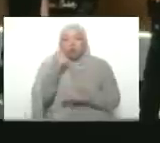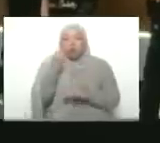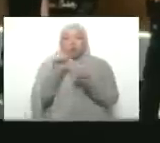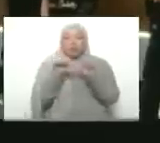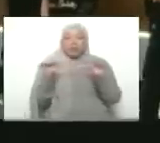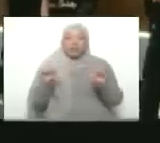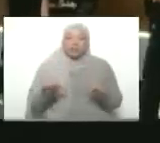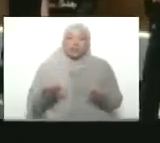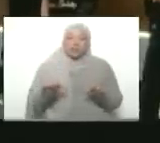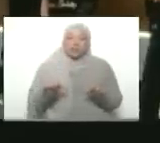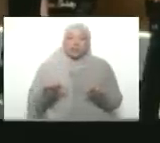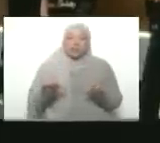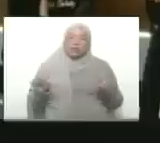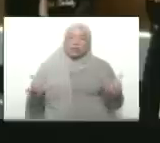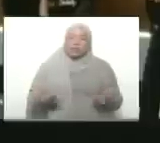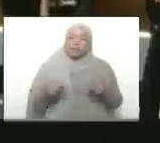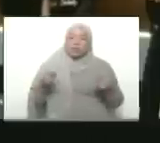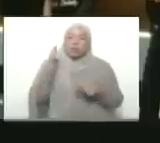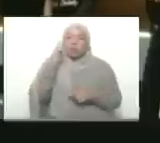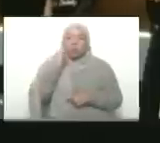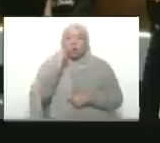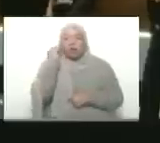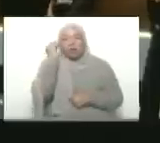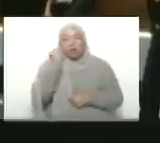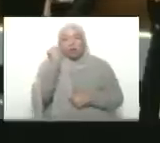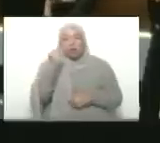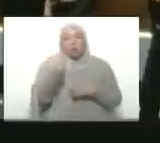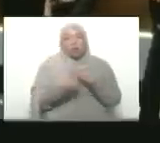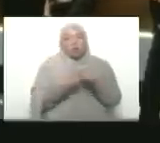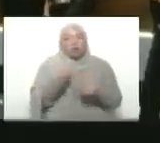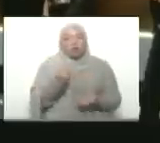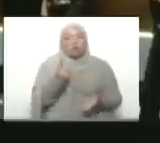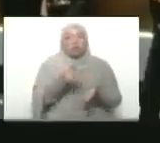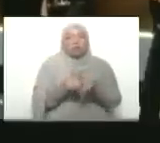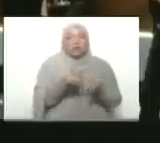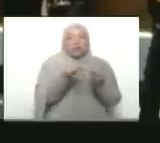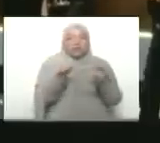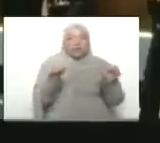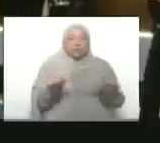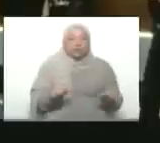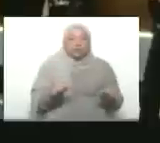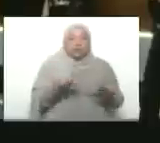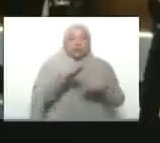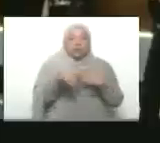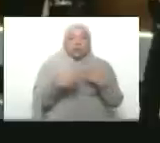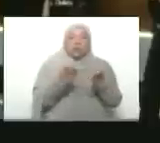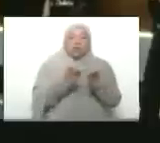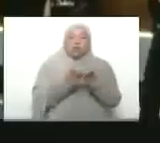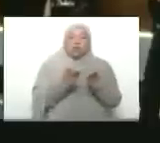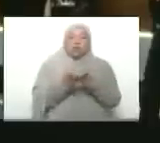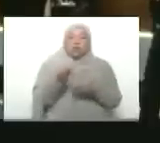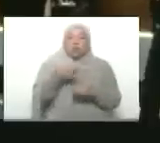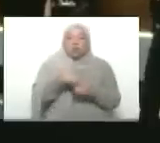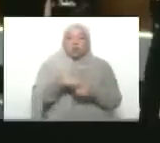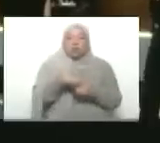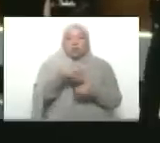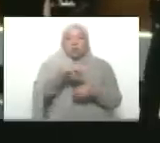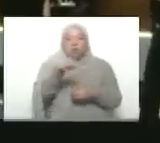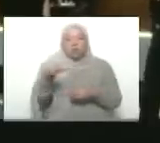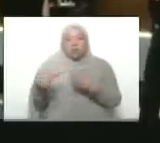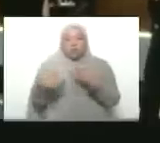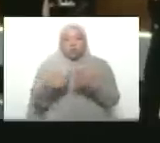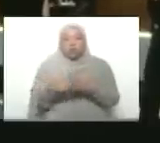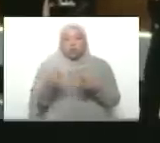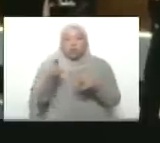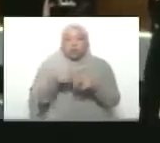Orquesta Simón Bolívar pienso cómo hacemos para que el sistema de Orquesta tenga todas las escuelas de Liceo como núcleo y todos